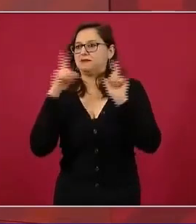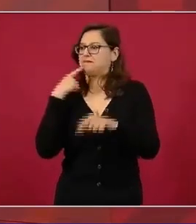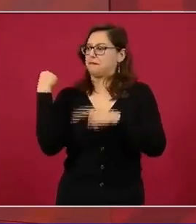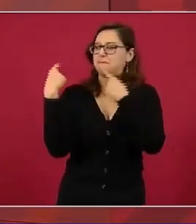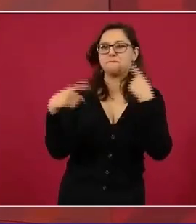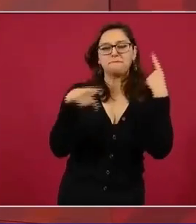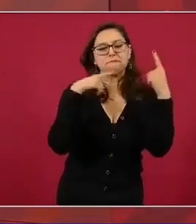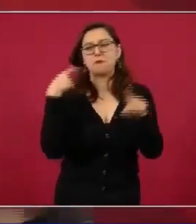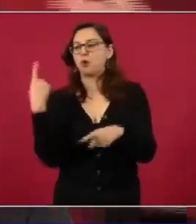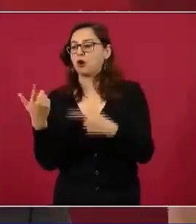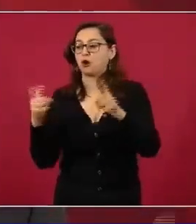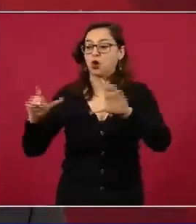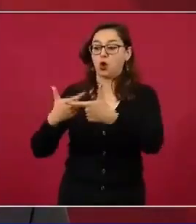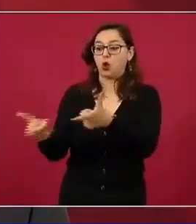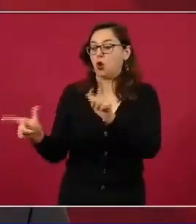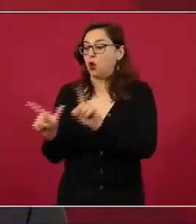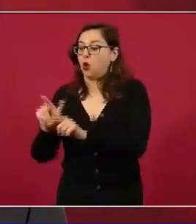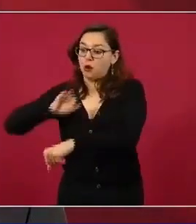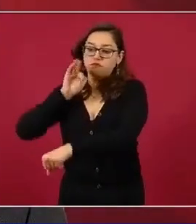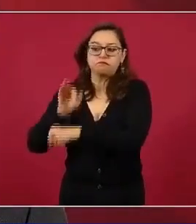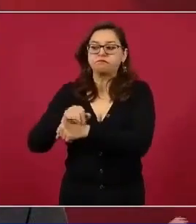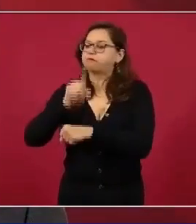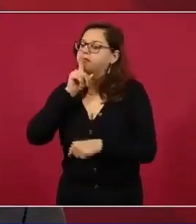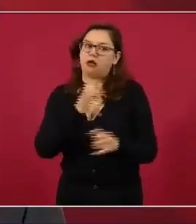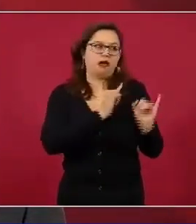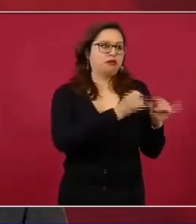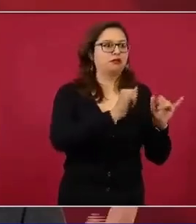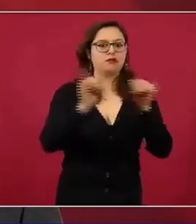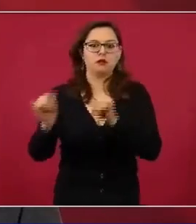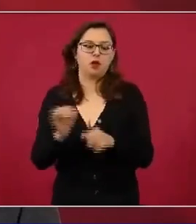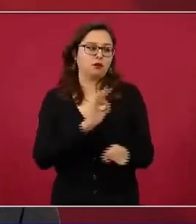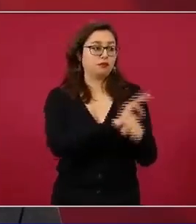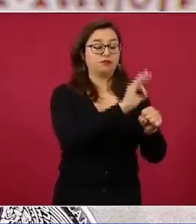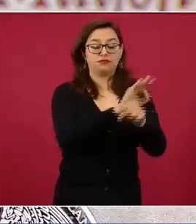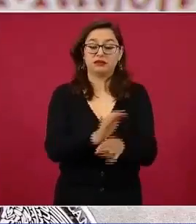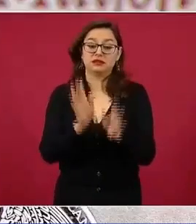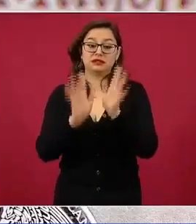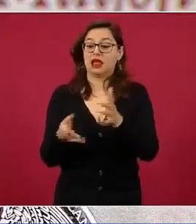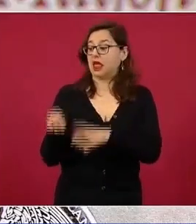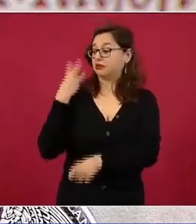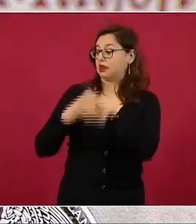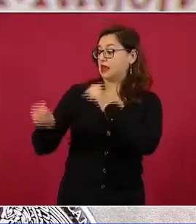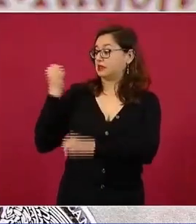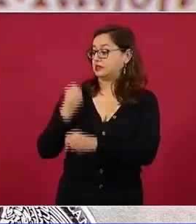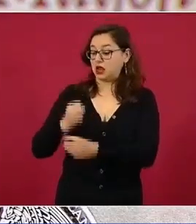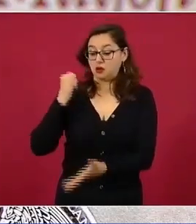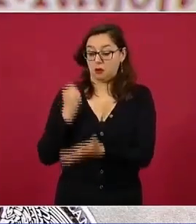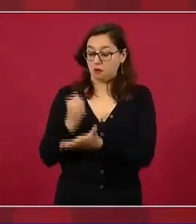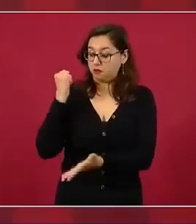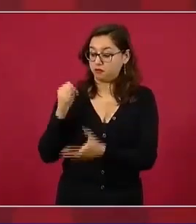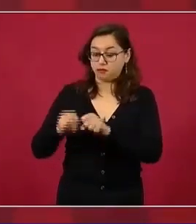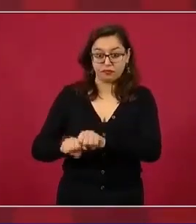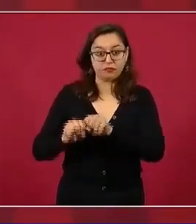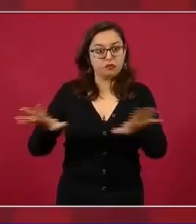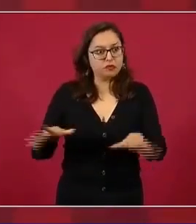estrategias que protegen al conjunto. Hace 3 años lo estableció la Suprema Corte de Justicia. A ver si alguien